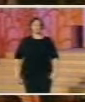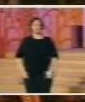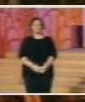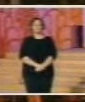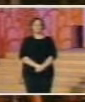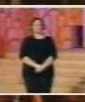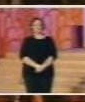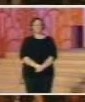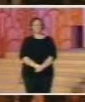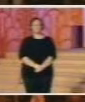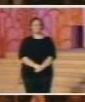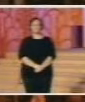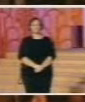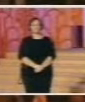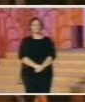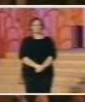radio y en la tele.